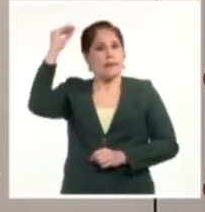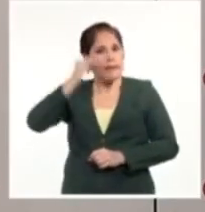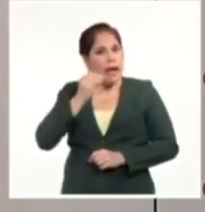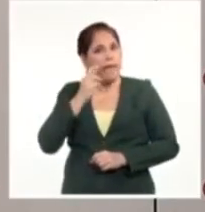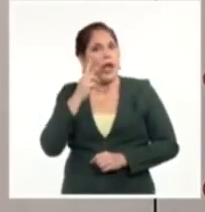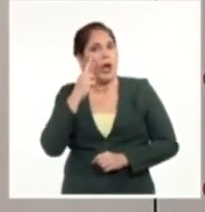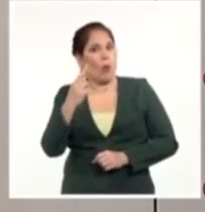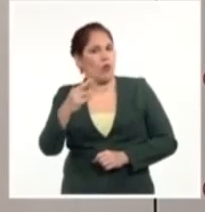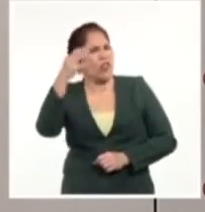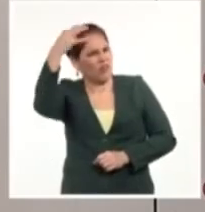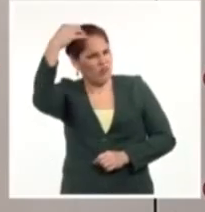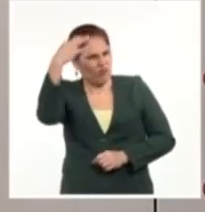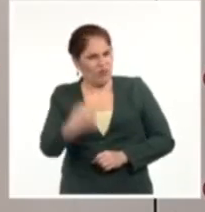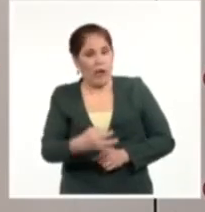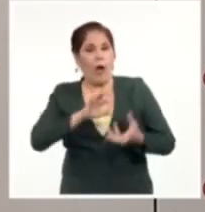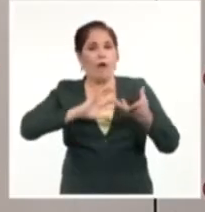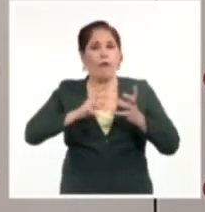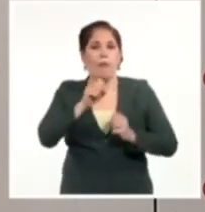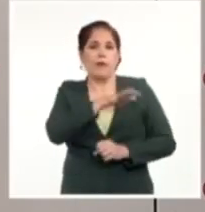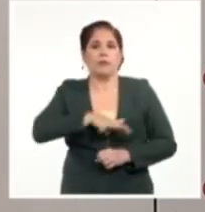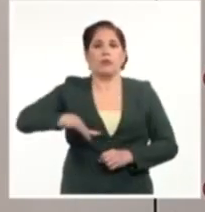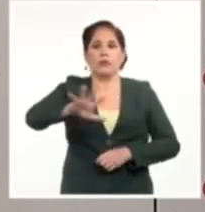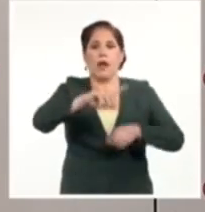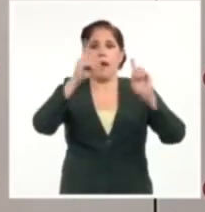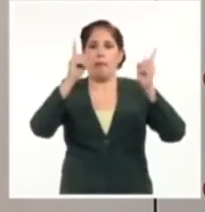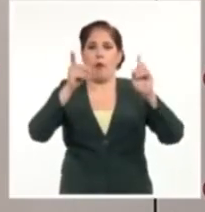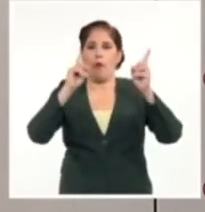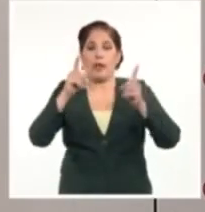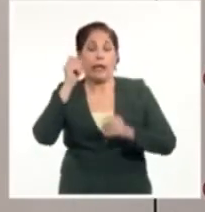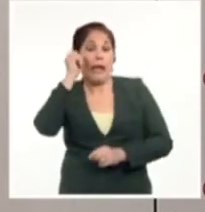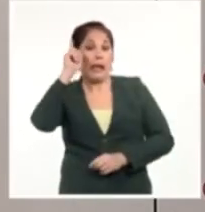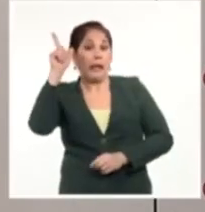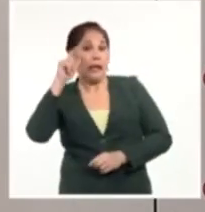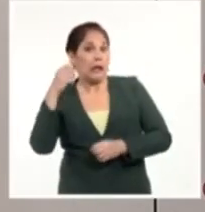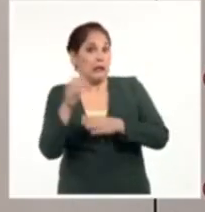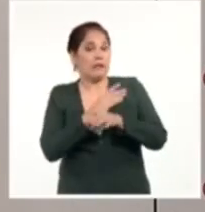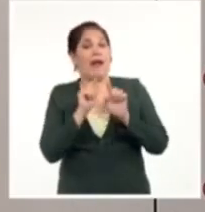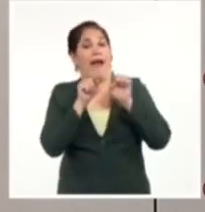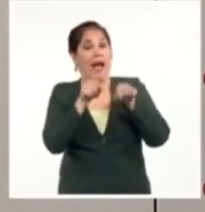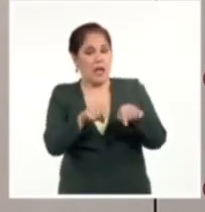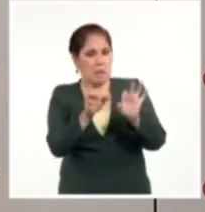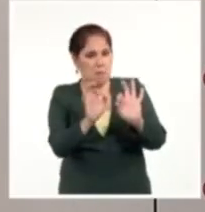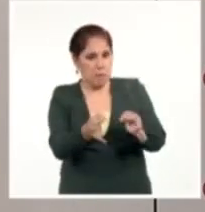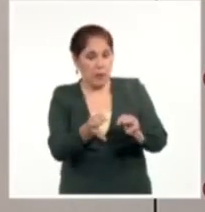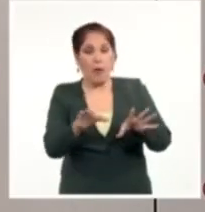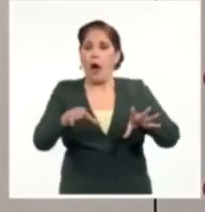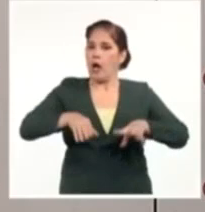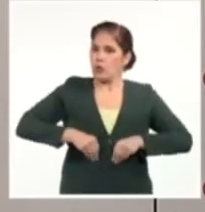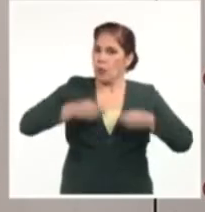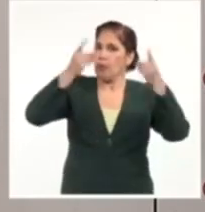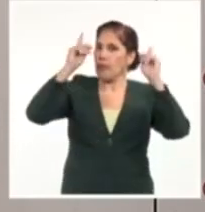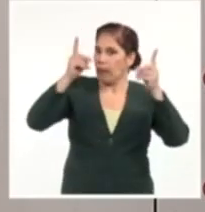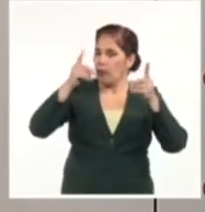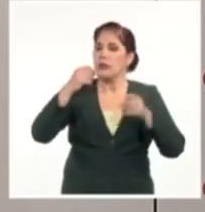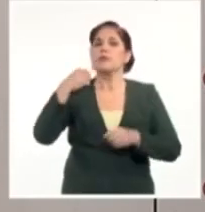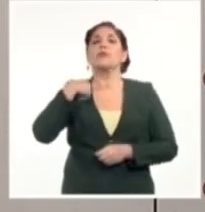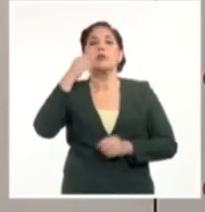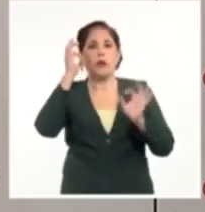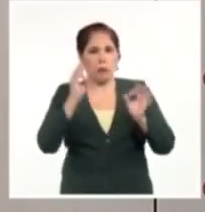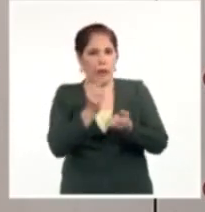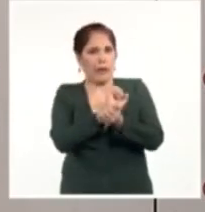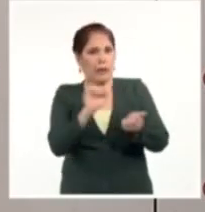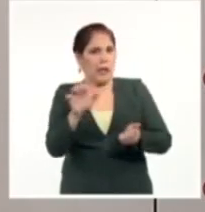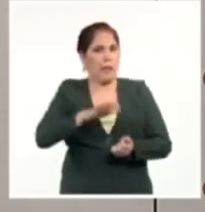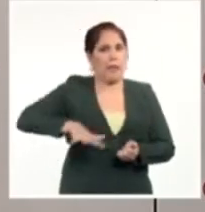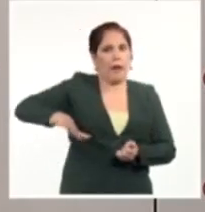buena obra o una buena estrategia sociopolítica sin tintes ideológicos allí donde se produzca. Asume políticas autocráticas y a la